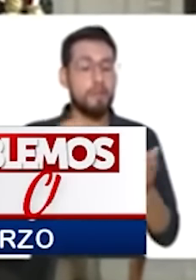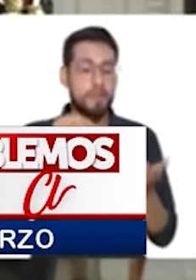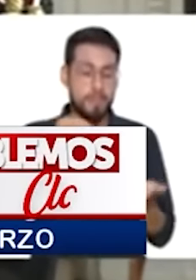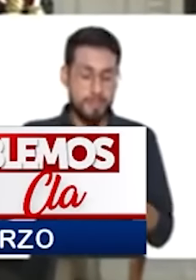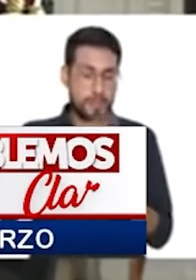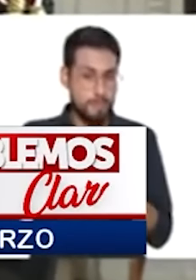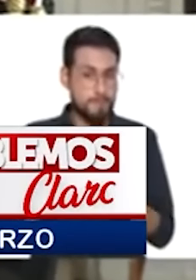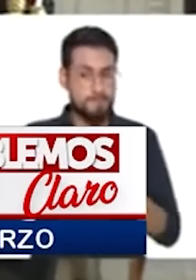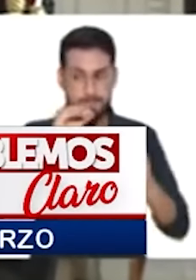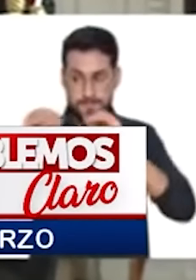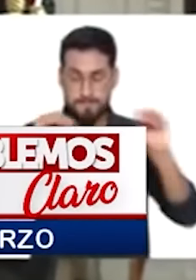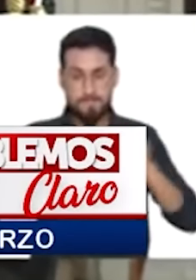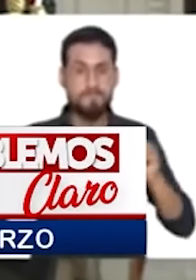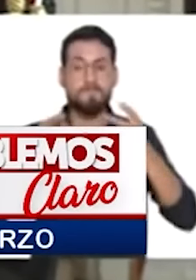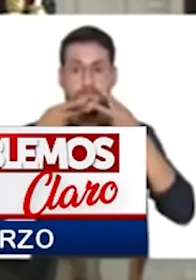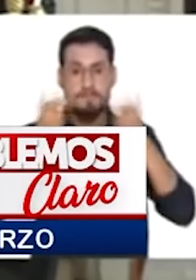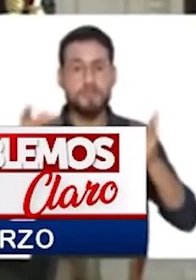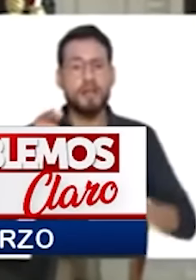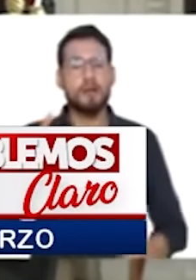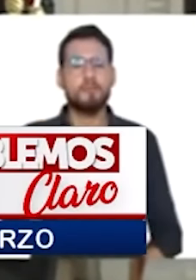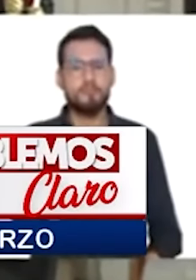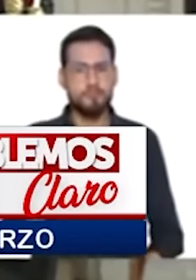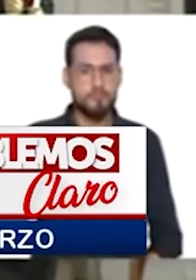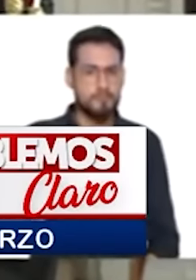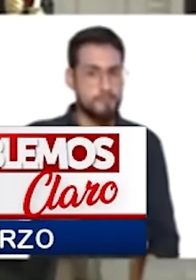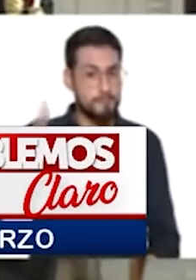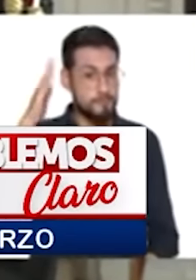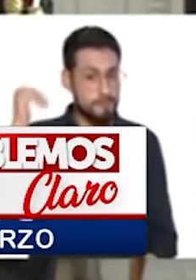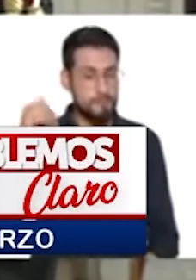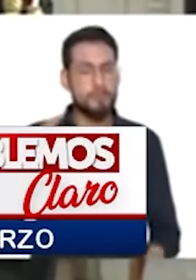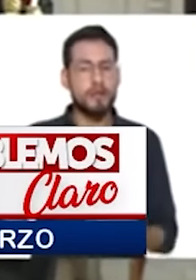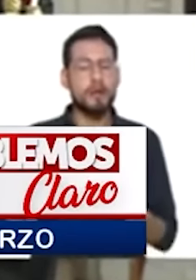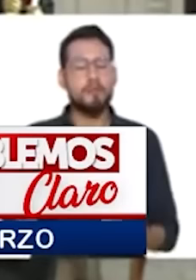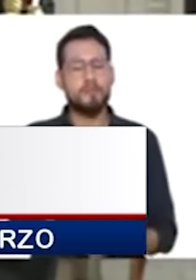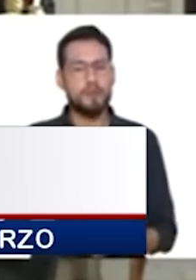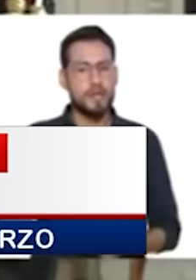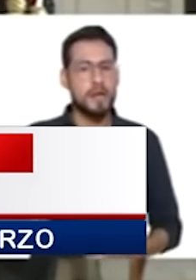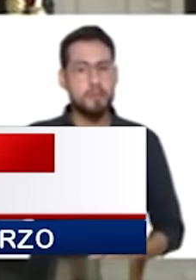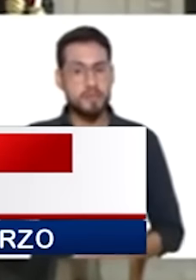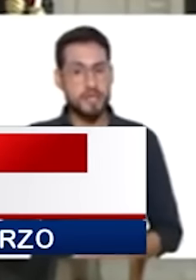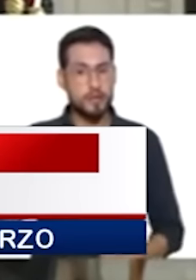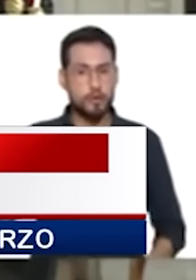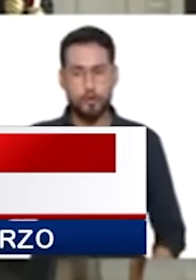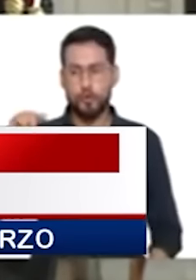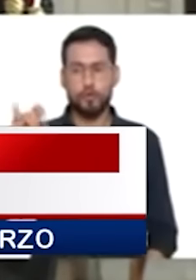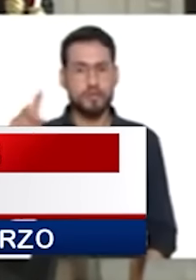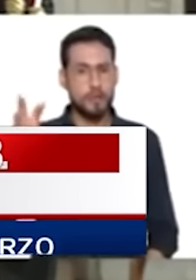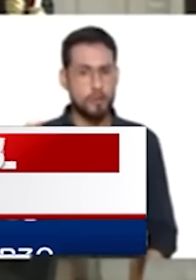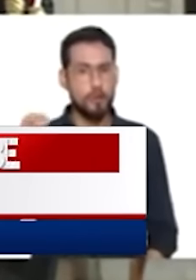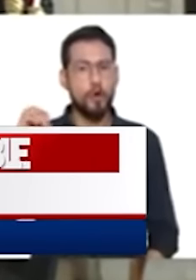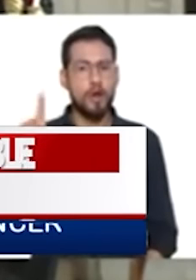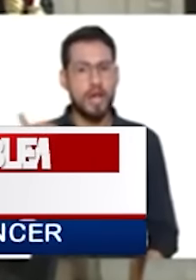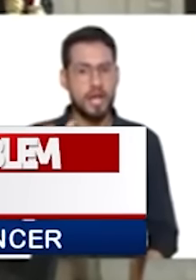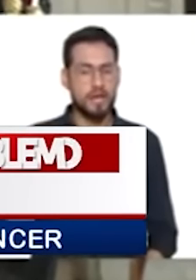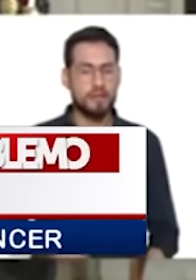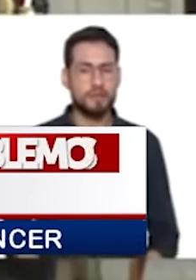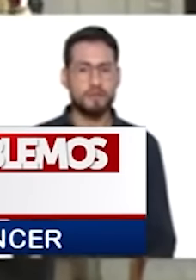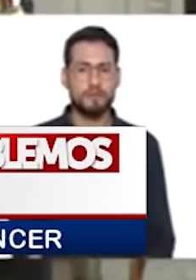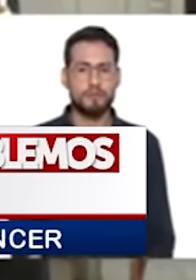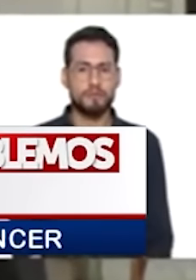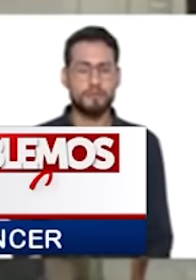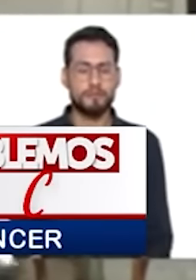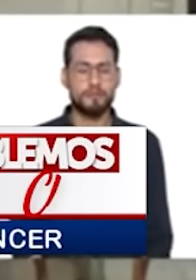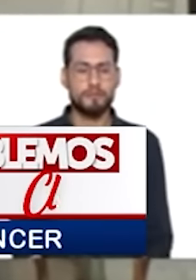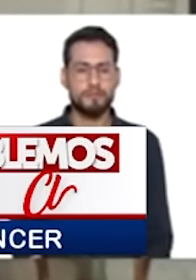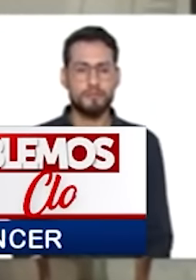publíquese dearte segarra presidenta de la República Gustavo Lino adén olaya presidente del Consejo de ministros